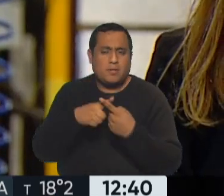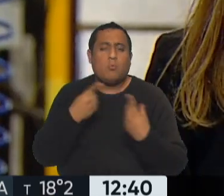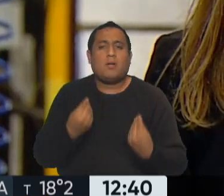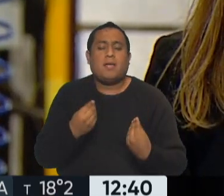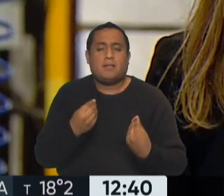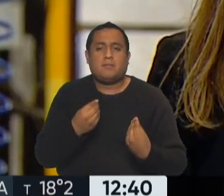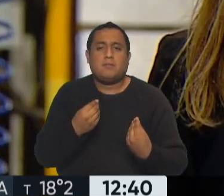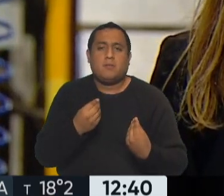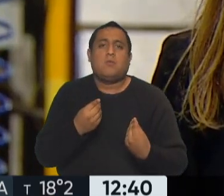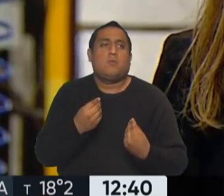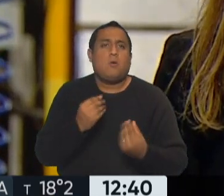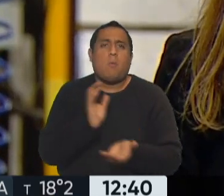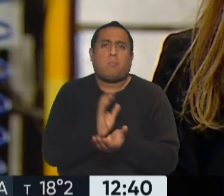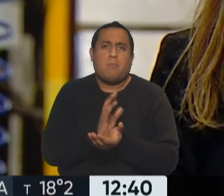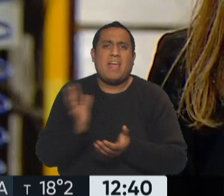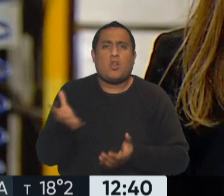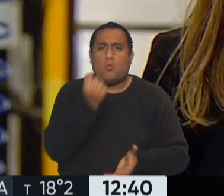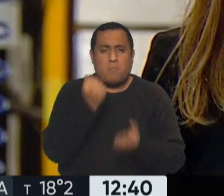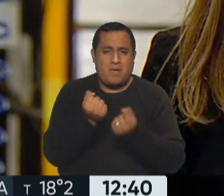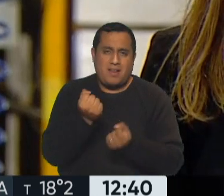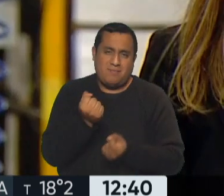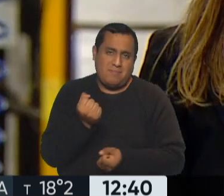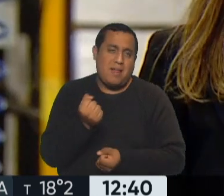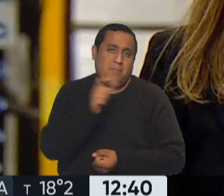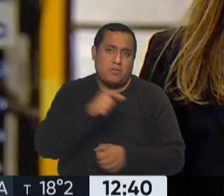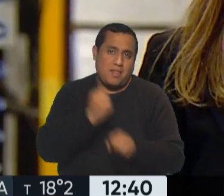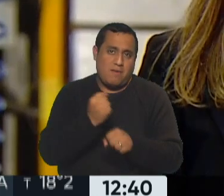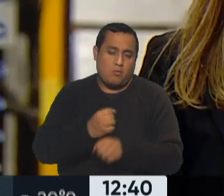recuperar el ingreso de nuestros trabajadores,